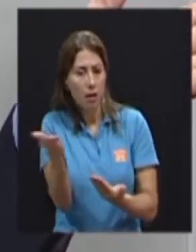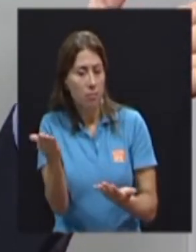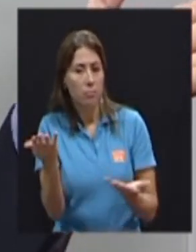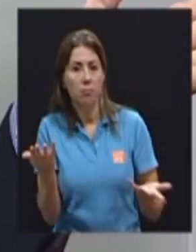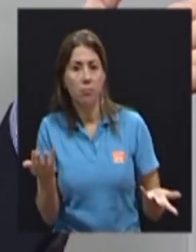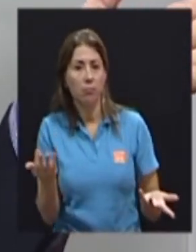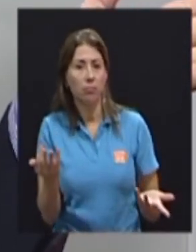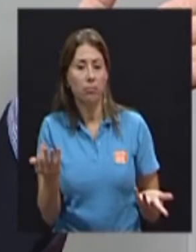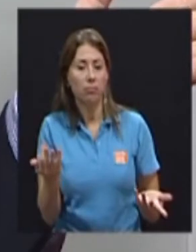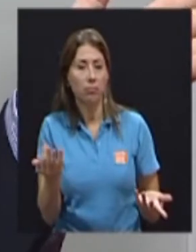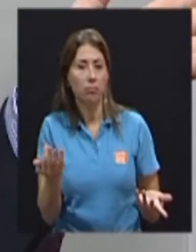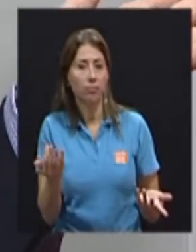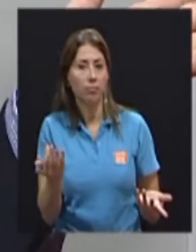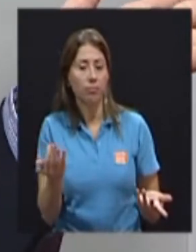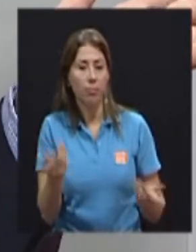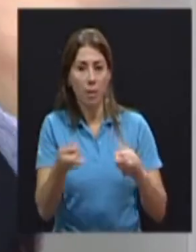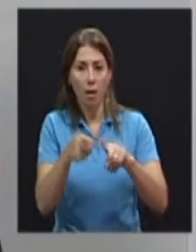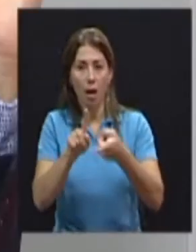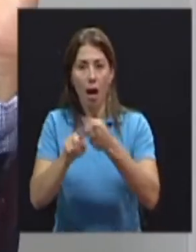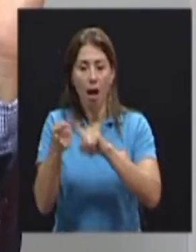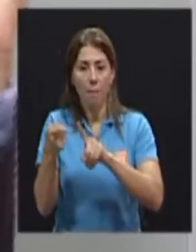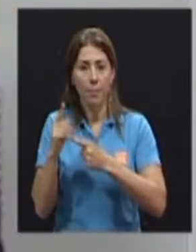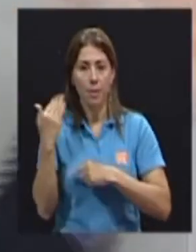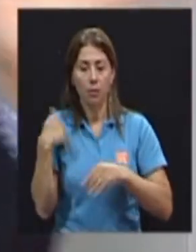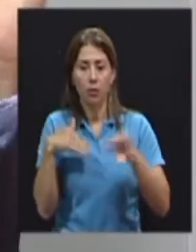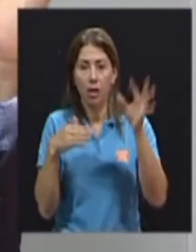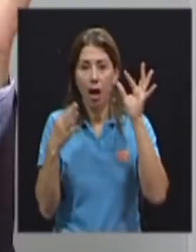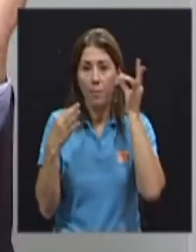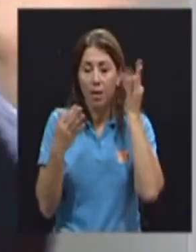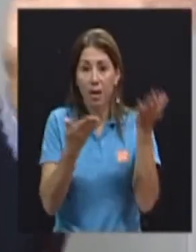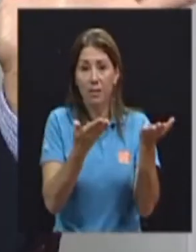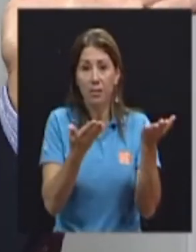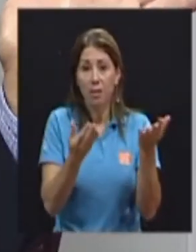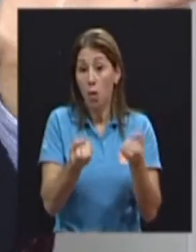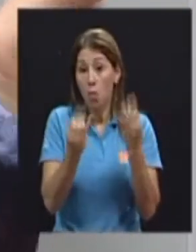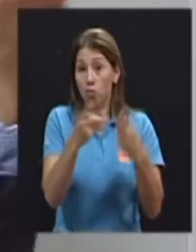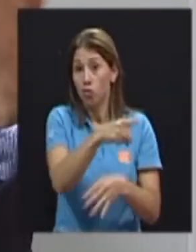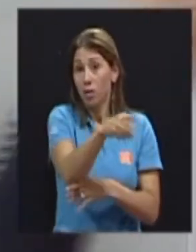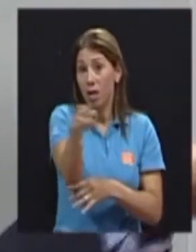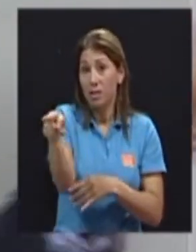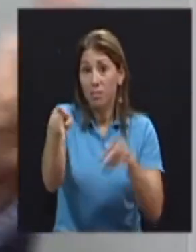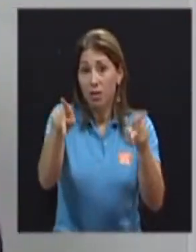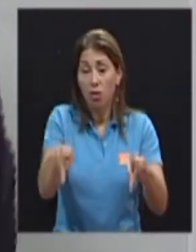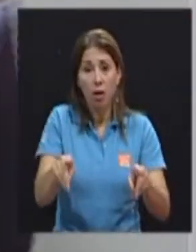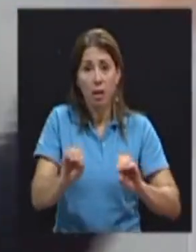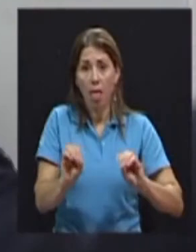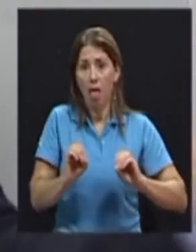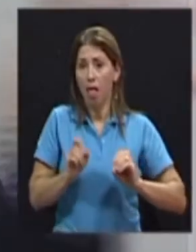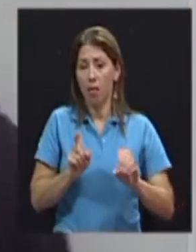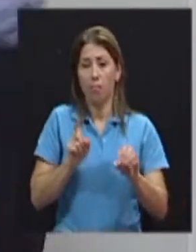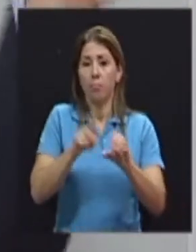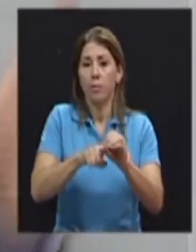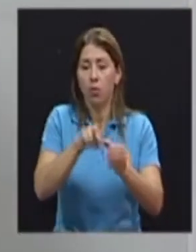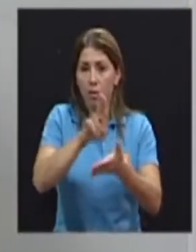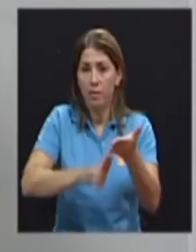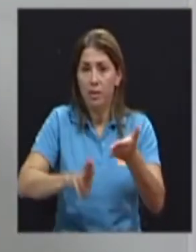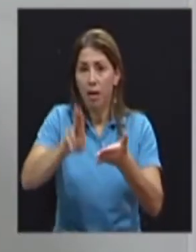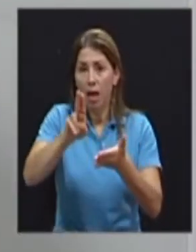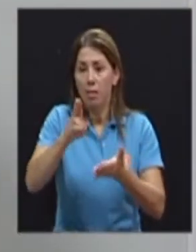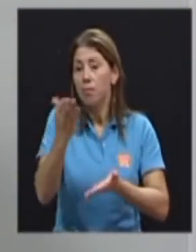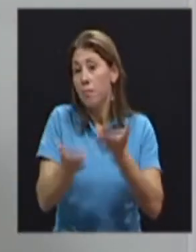quisiera usted darle a las amigas y amigos, muchos de ellos no universitarios, pero cercanos